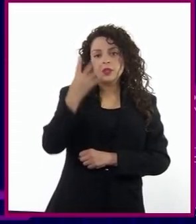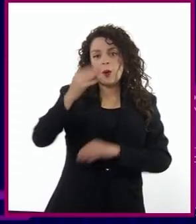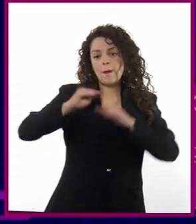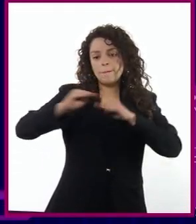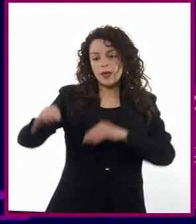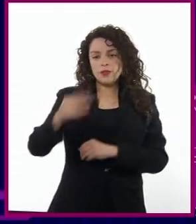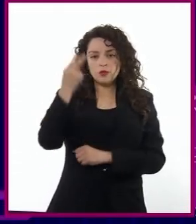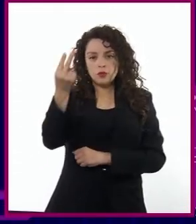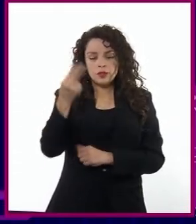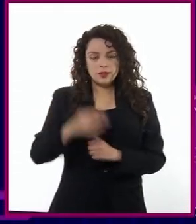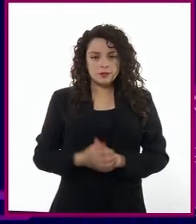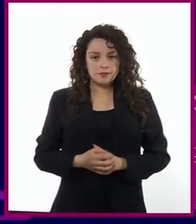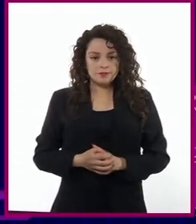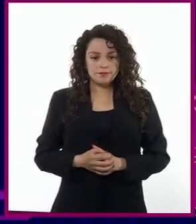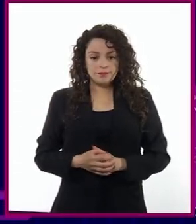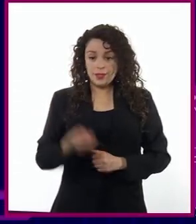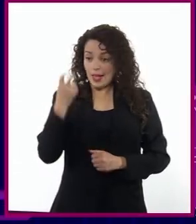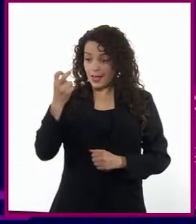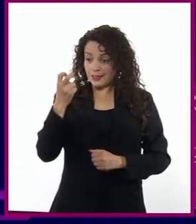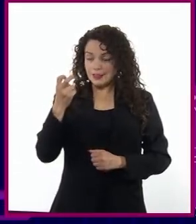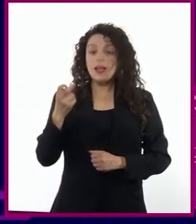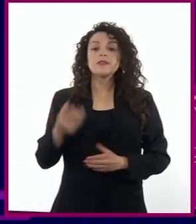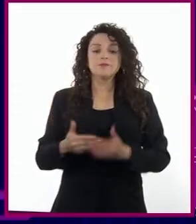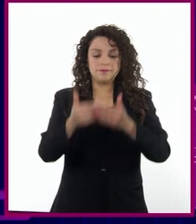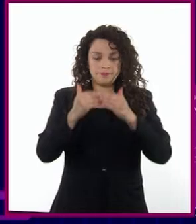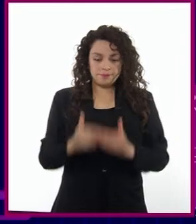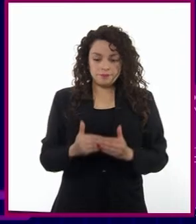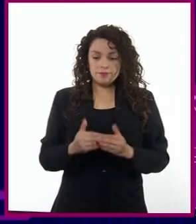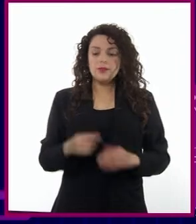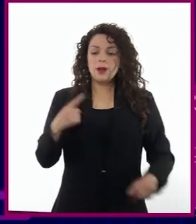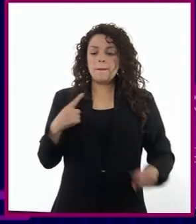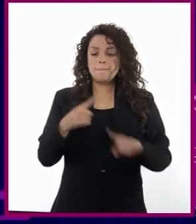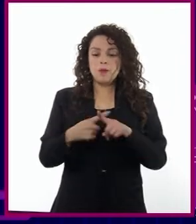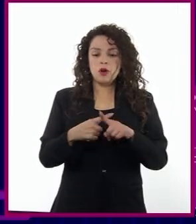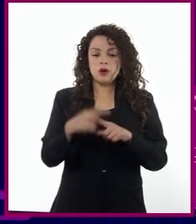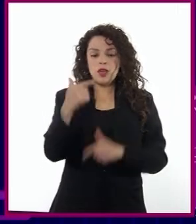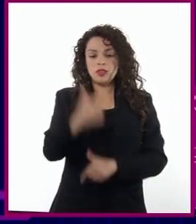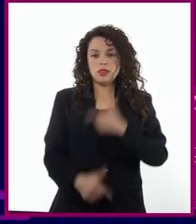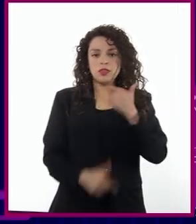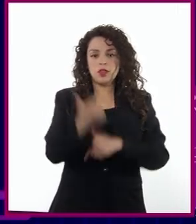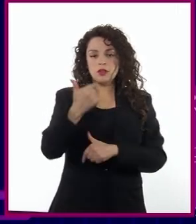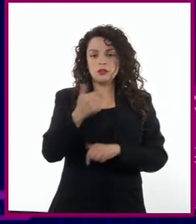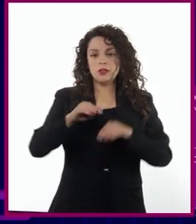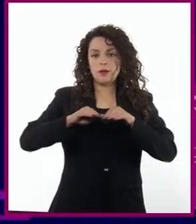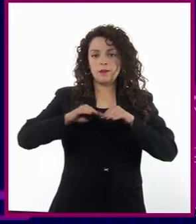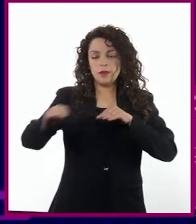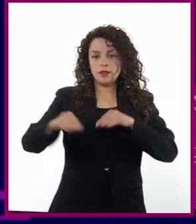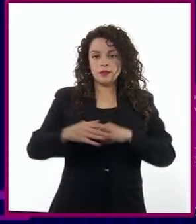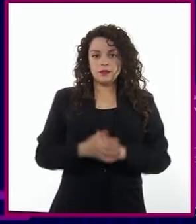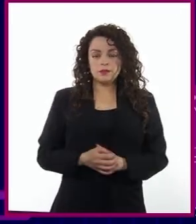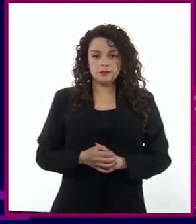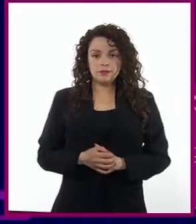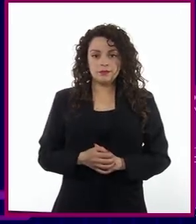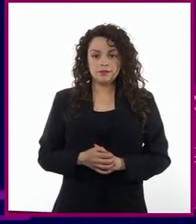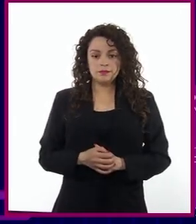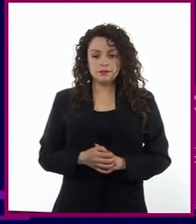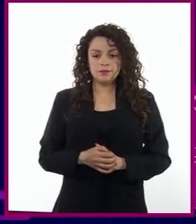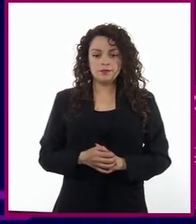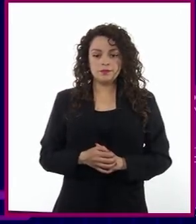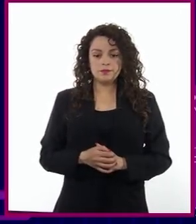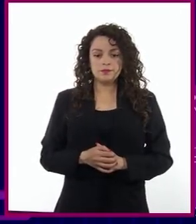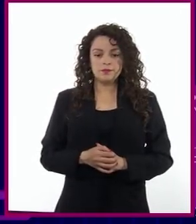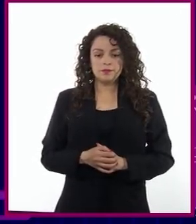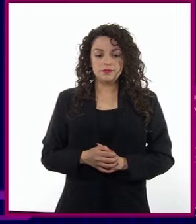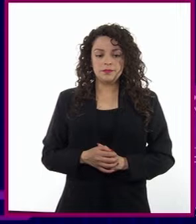4.84 metros cuadrados. Esa cantidad la multiplicamos por el primer tamaño de uno de los contenedores, el